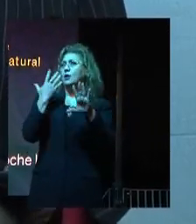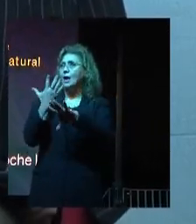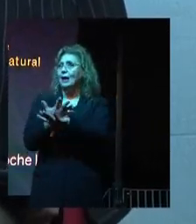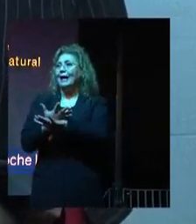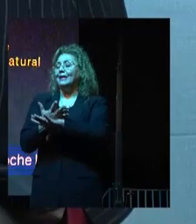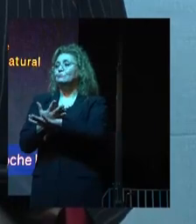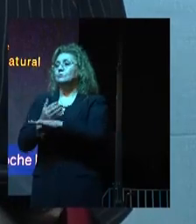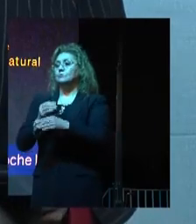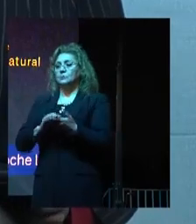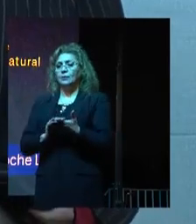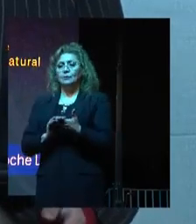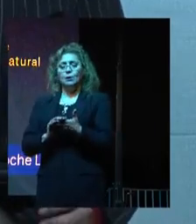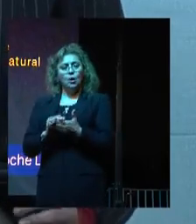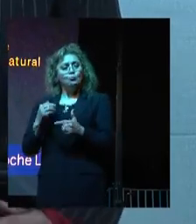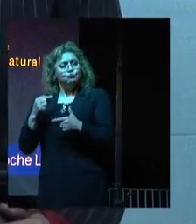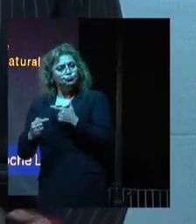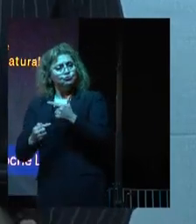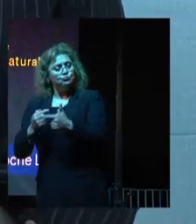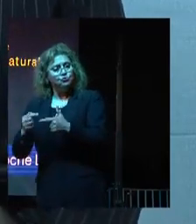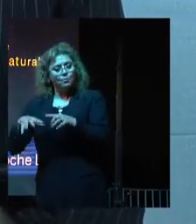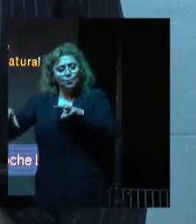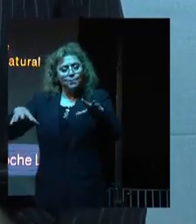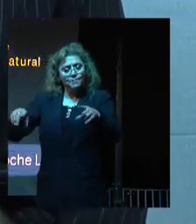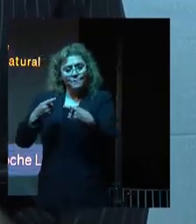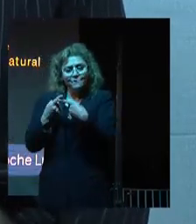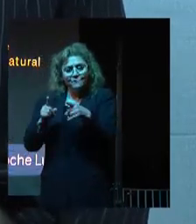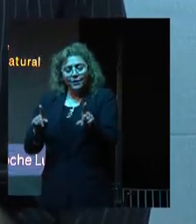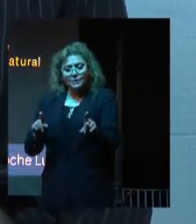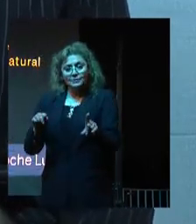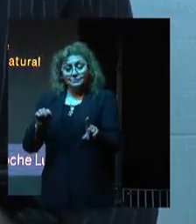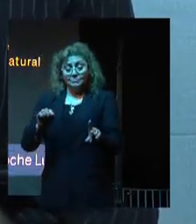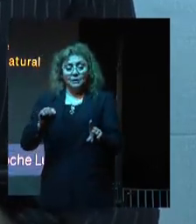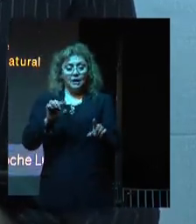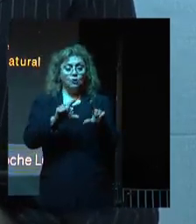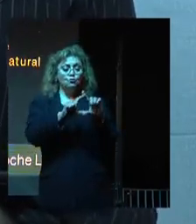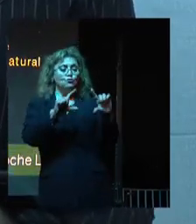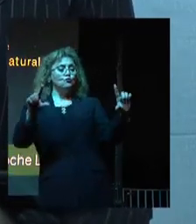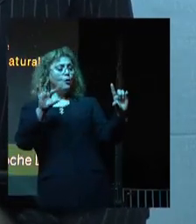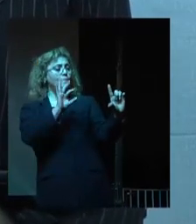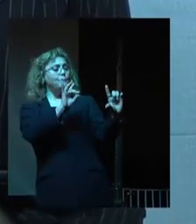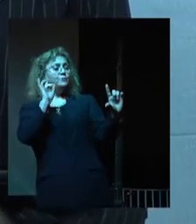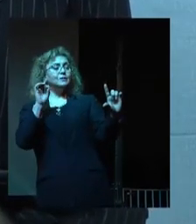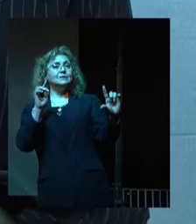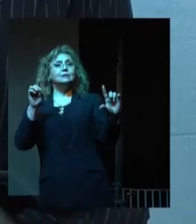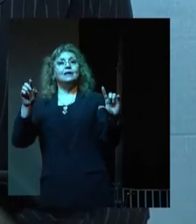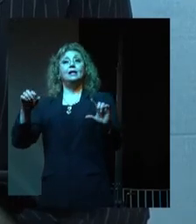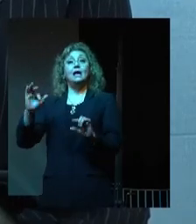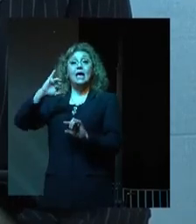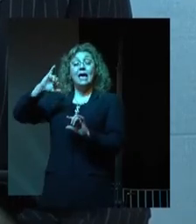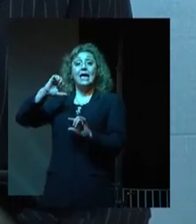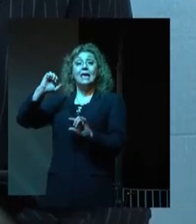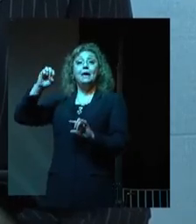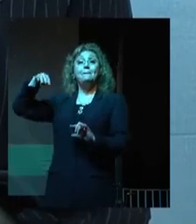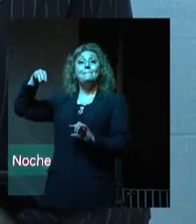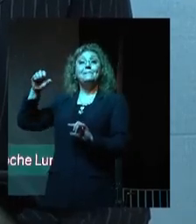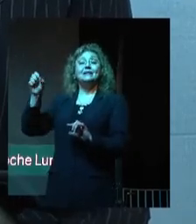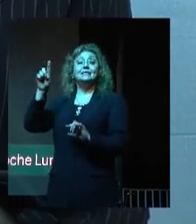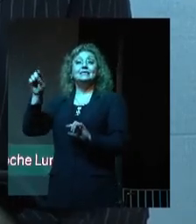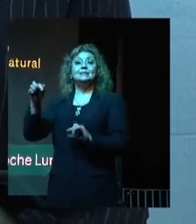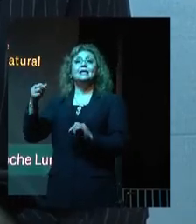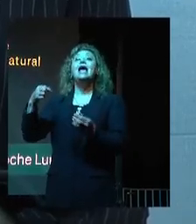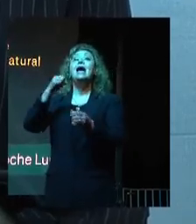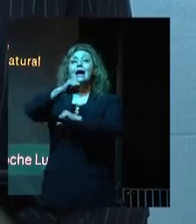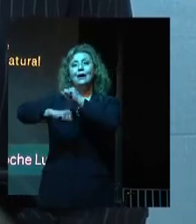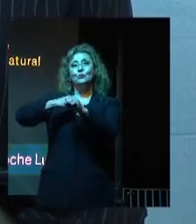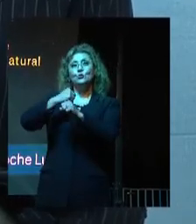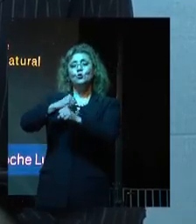siguen habiendo otro tipo de dinámicas. Acá encontré una frase que dijo Sir James Fawcett en 1969,